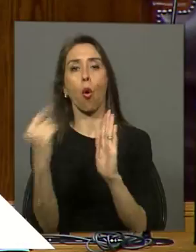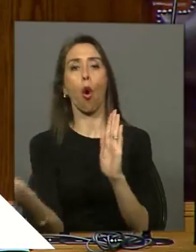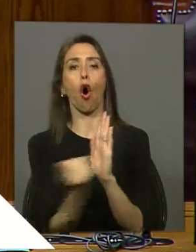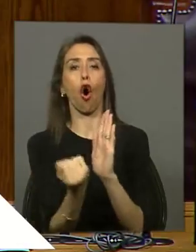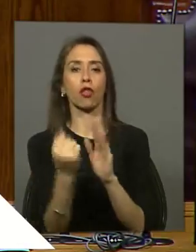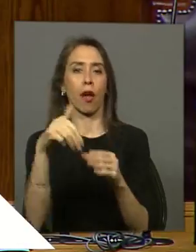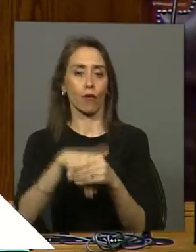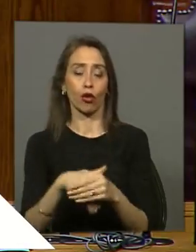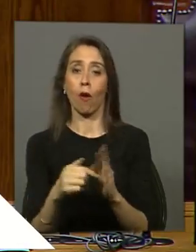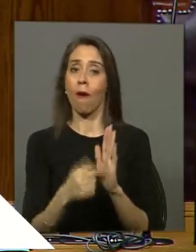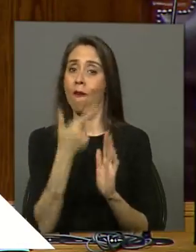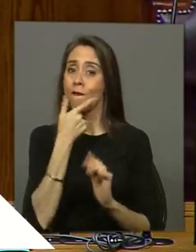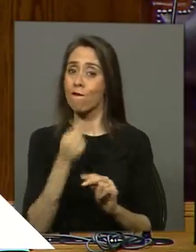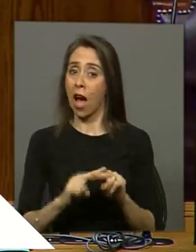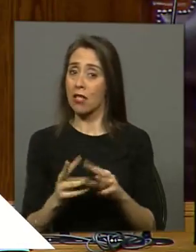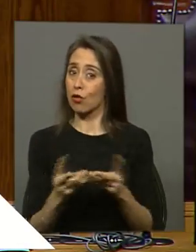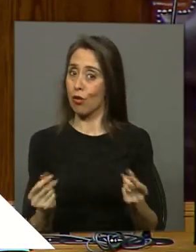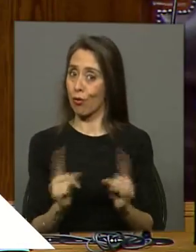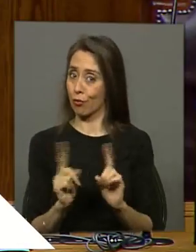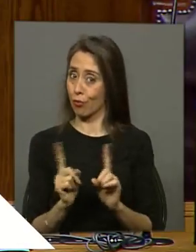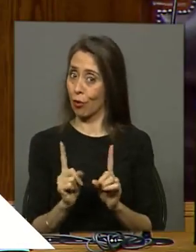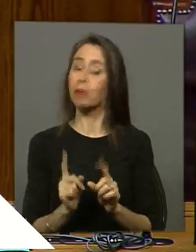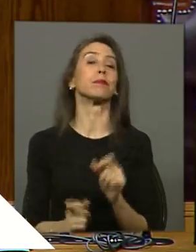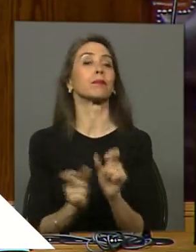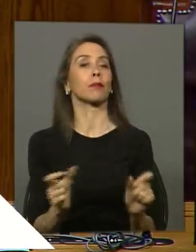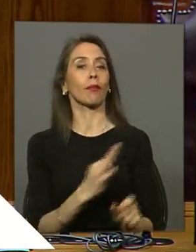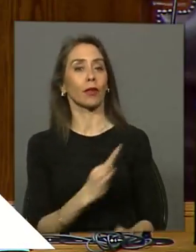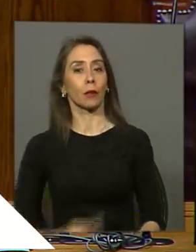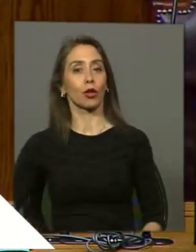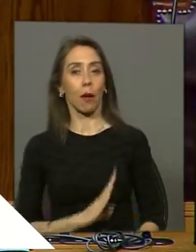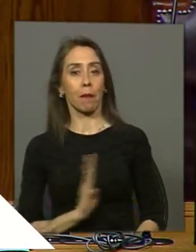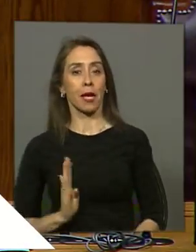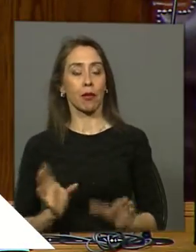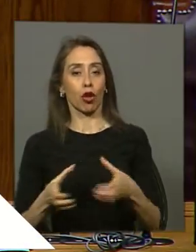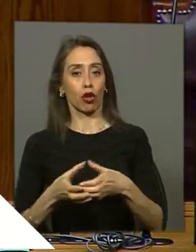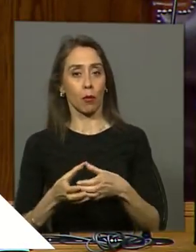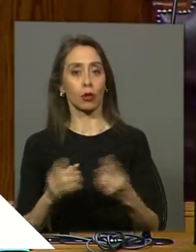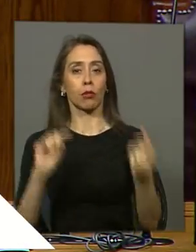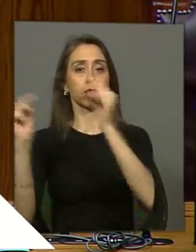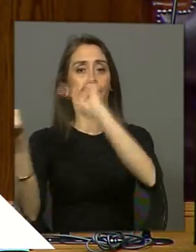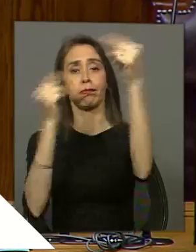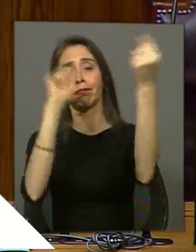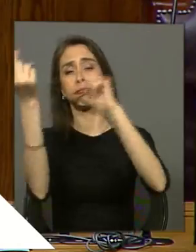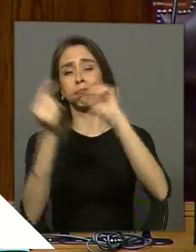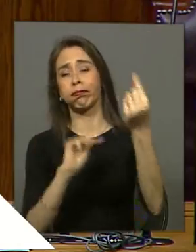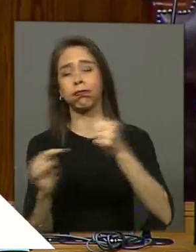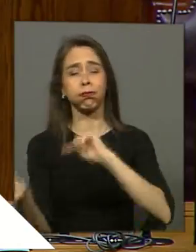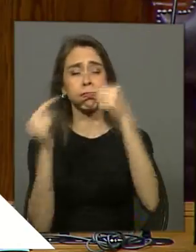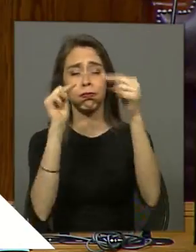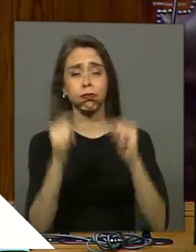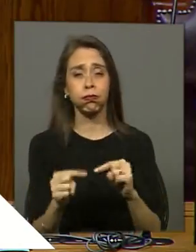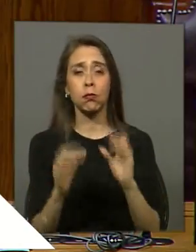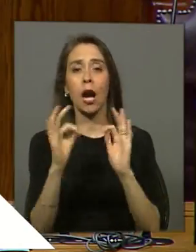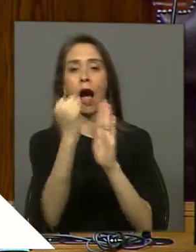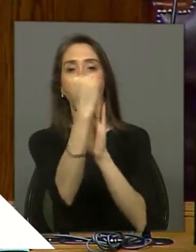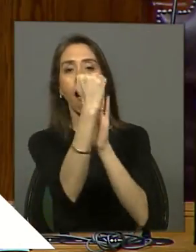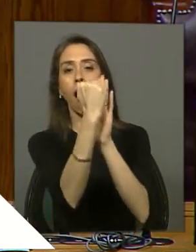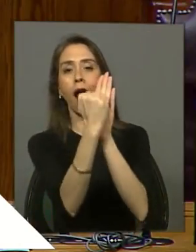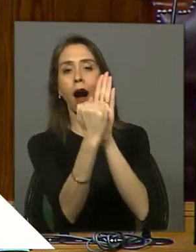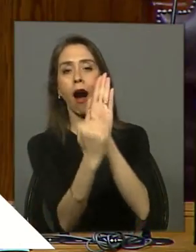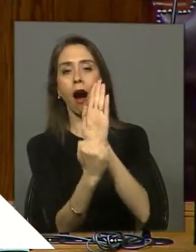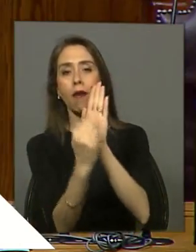de fácil resolución. Los parlamentarios integrantes de esta comisión debatieron arduamente para lograr un articulado que logre